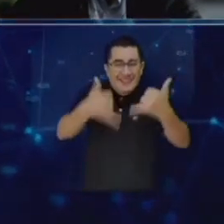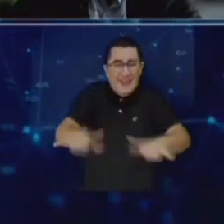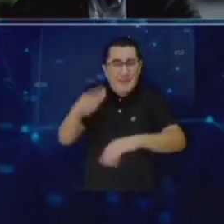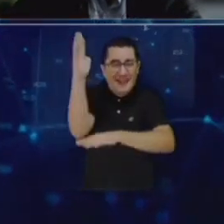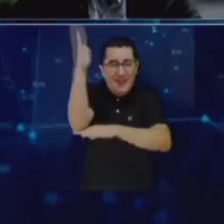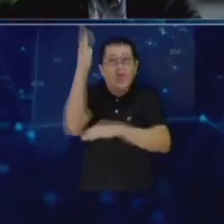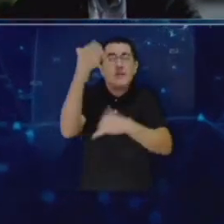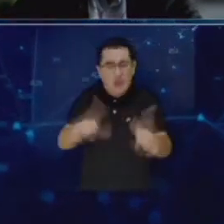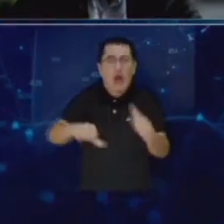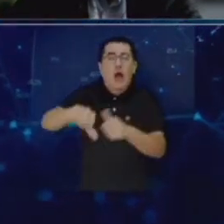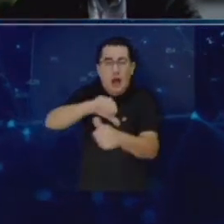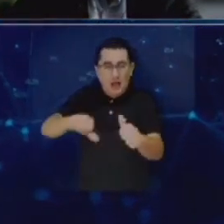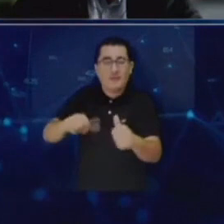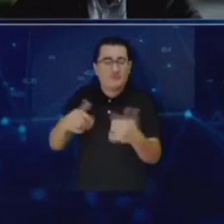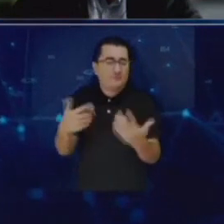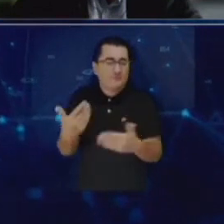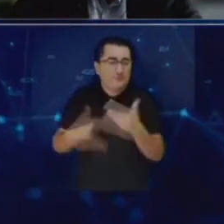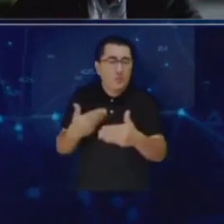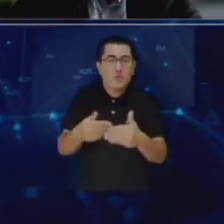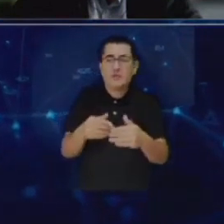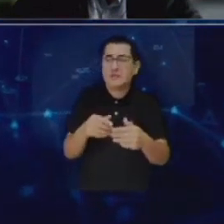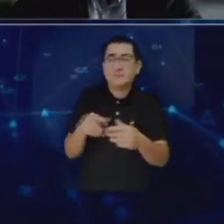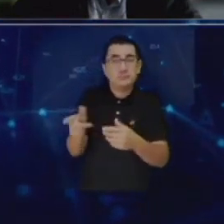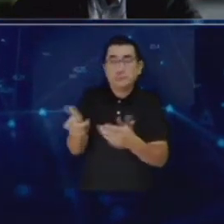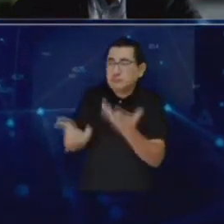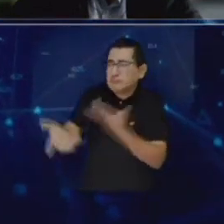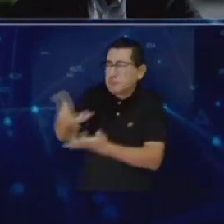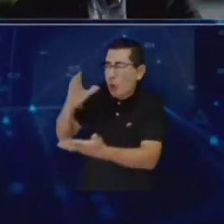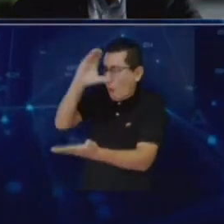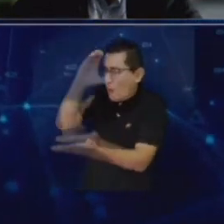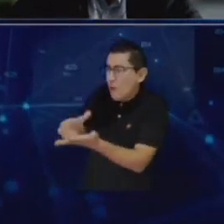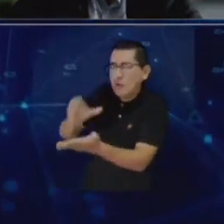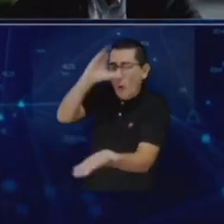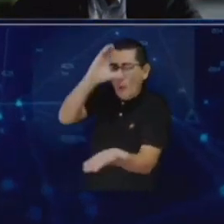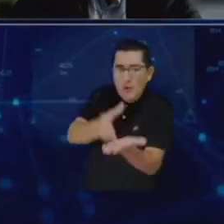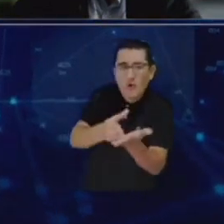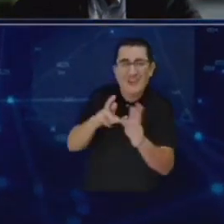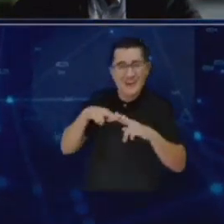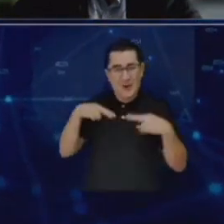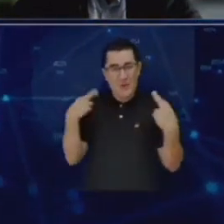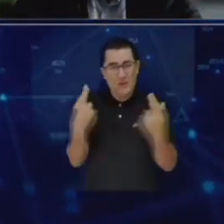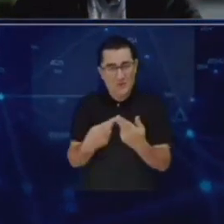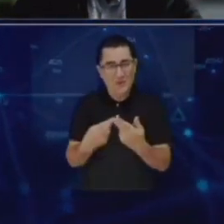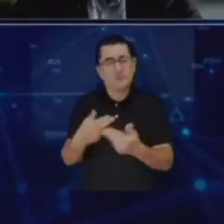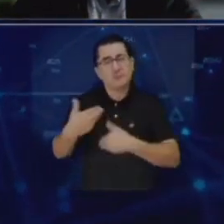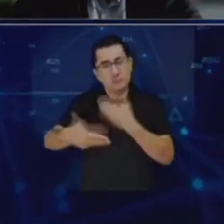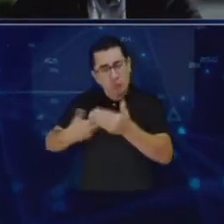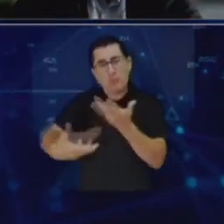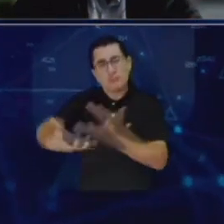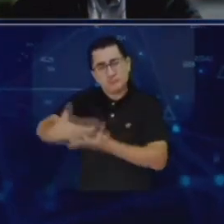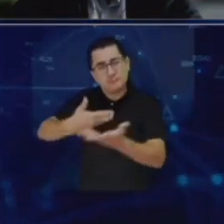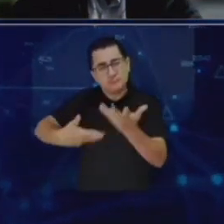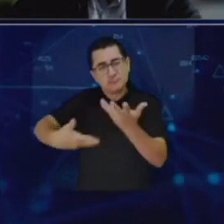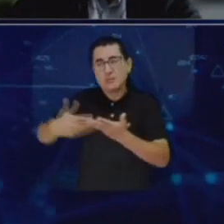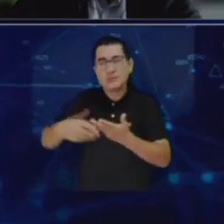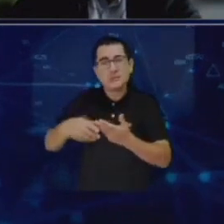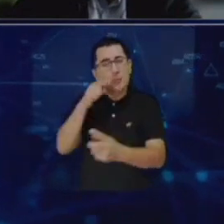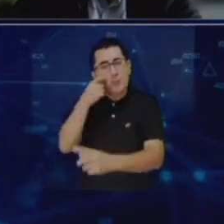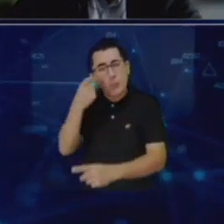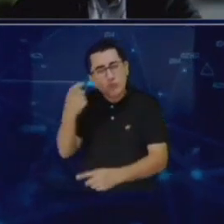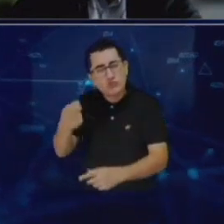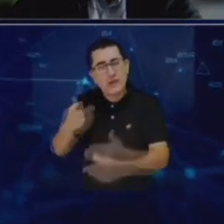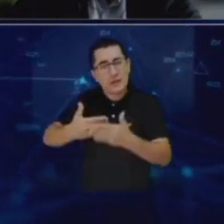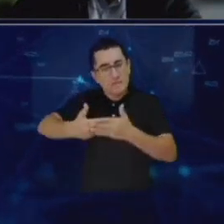vista preliminares son compartidos a lo largo de las reuniones del CCP2, en los cuales pues se busca también iniciar